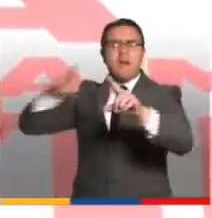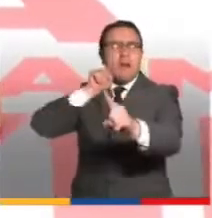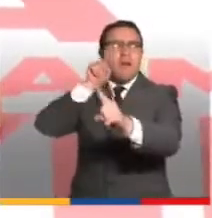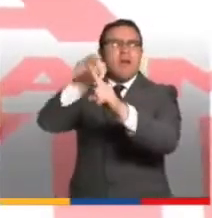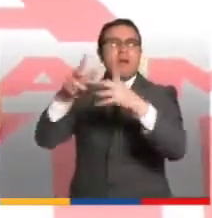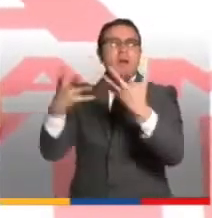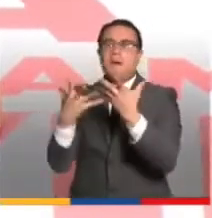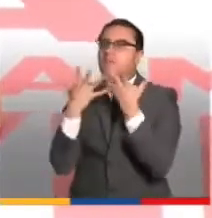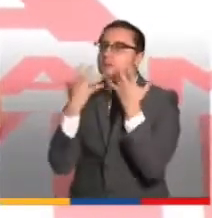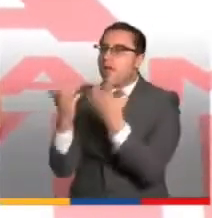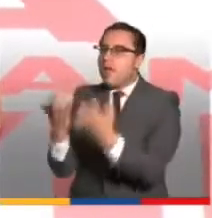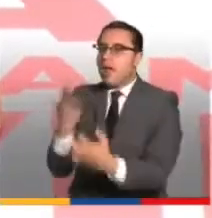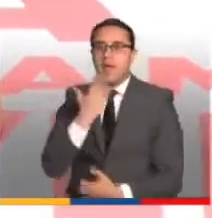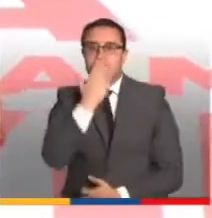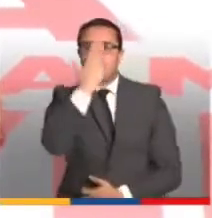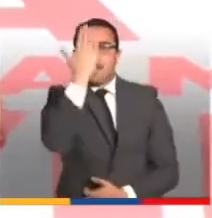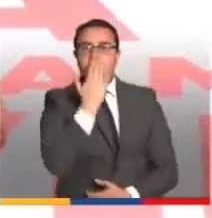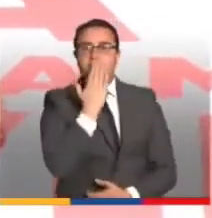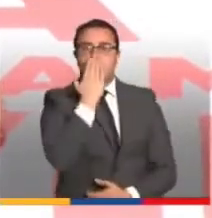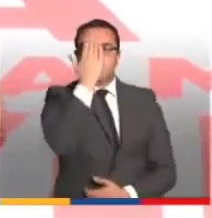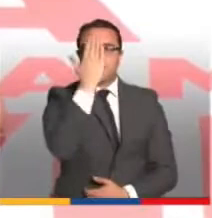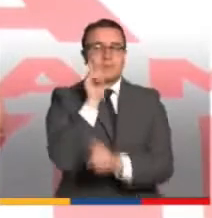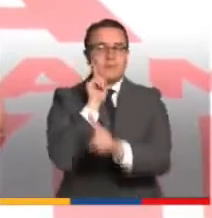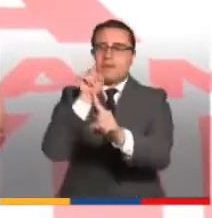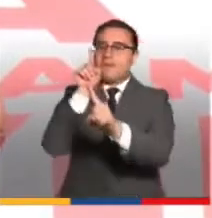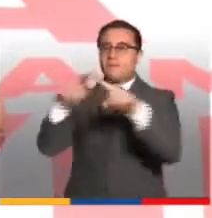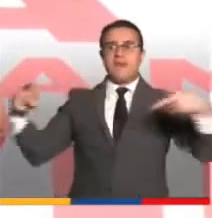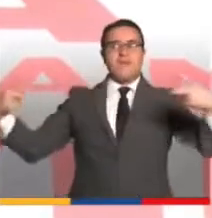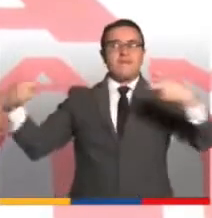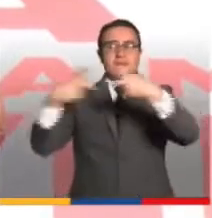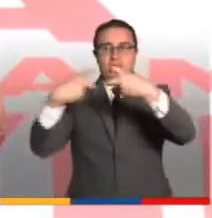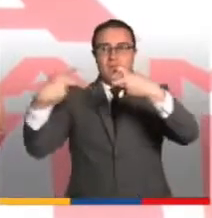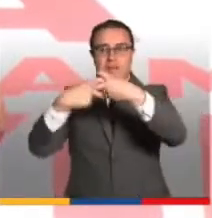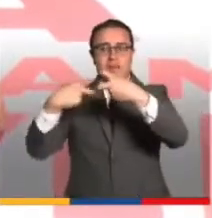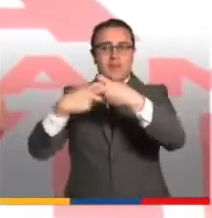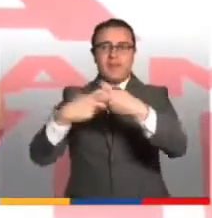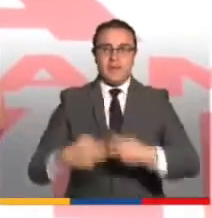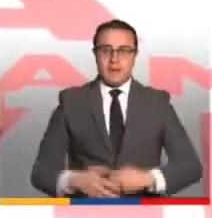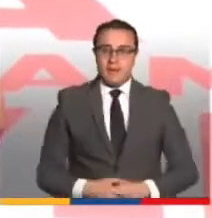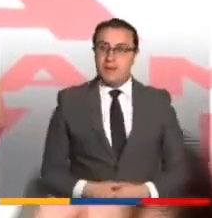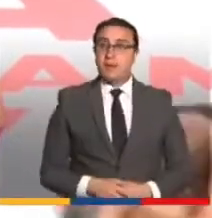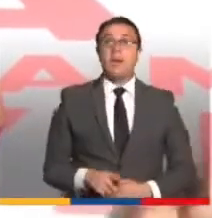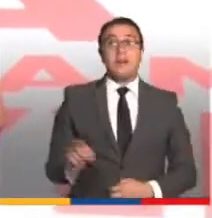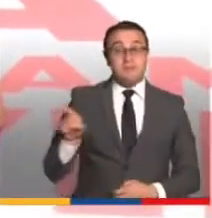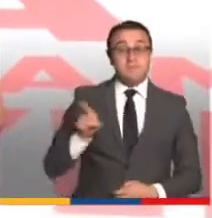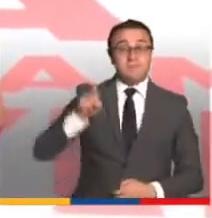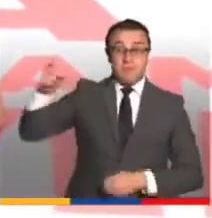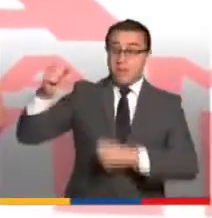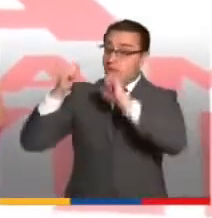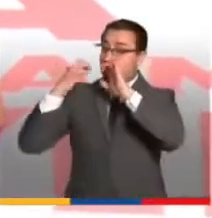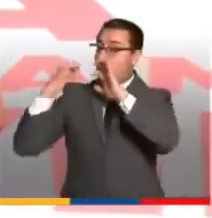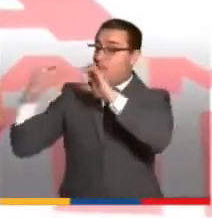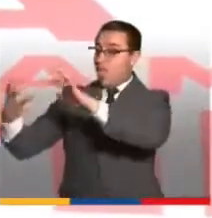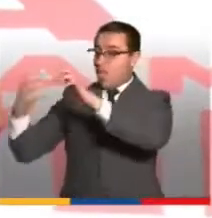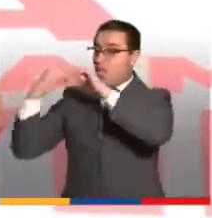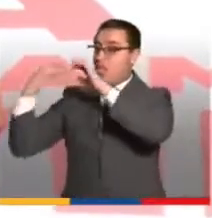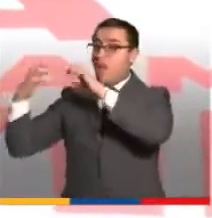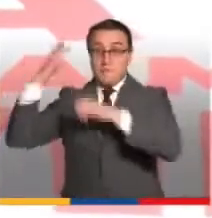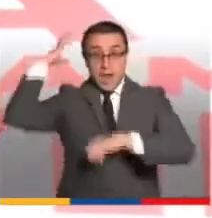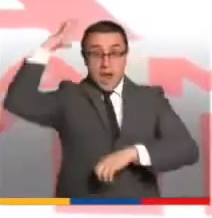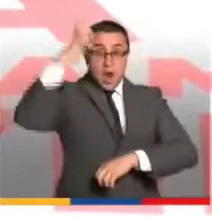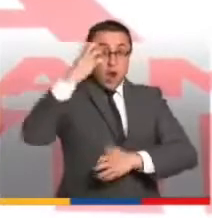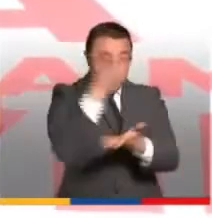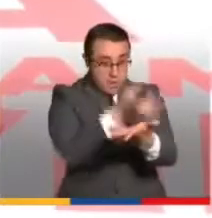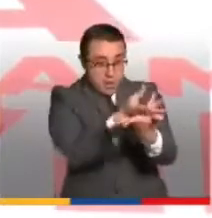gas, por la energía. Y tras esa guerra se derrumba la economía